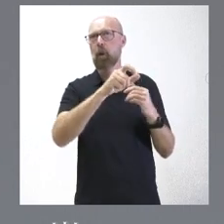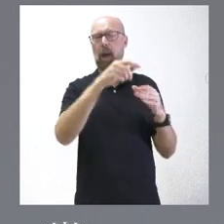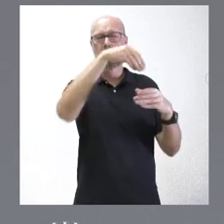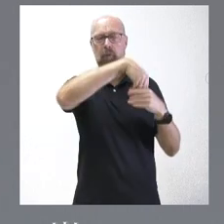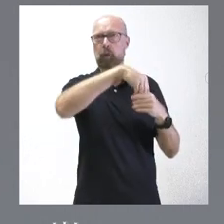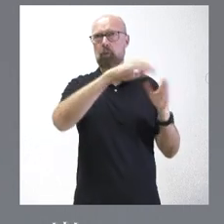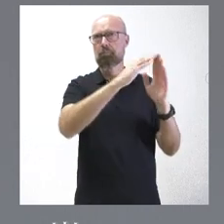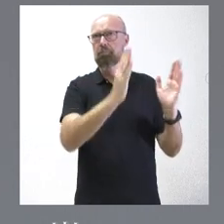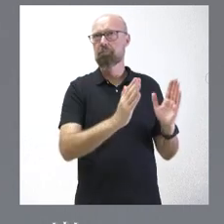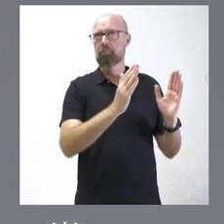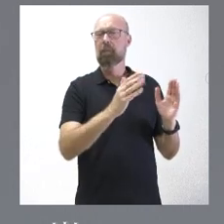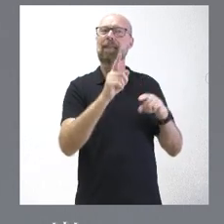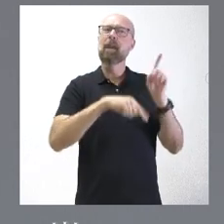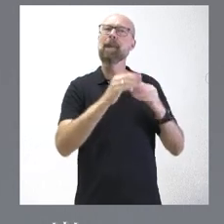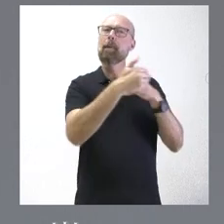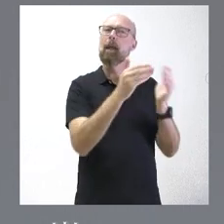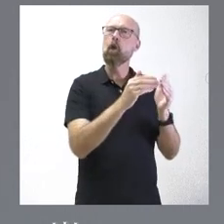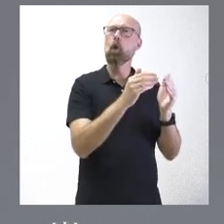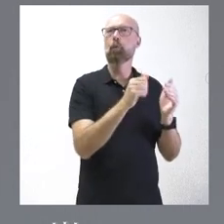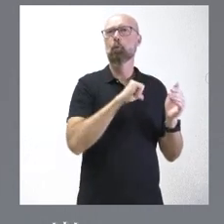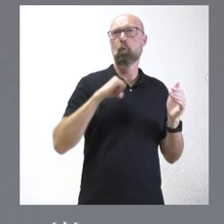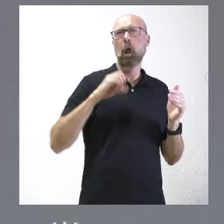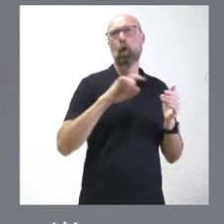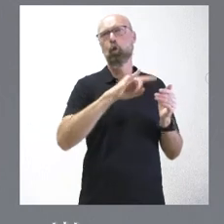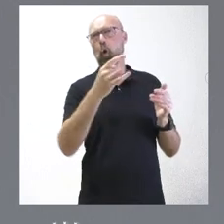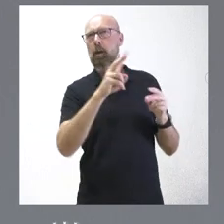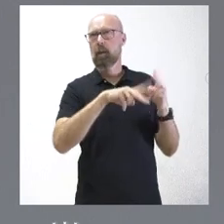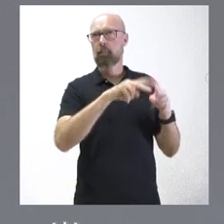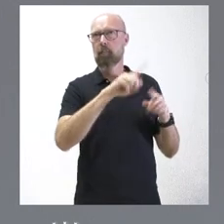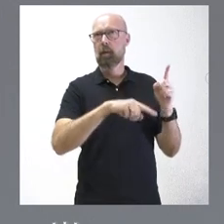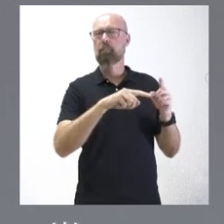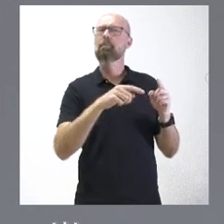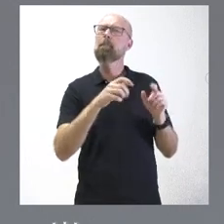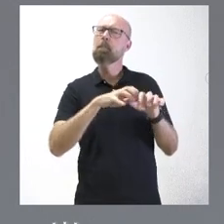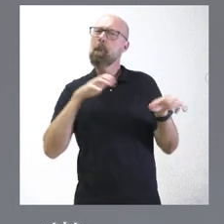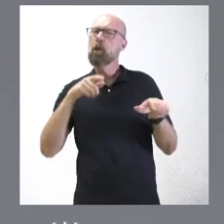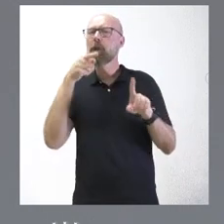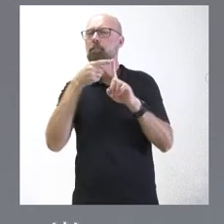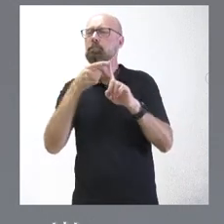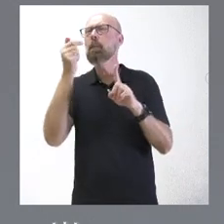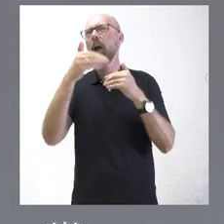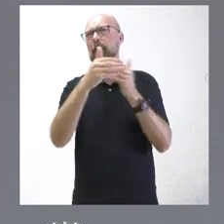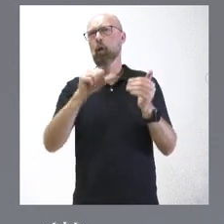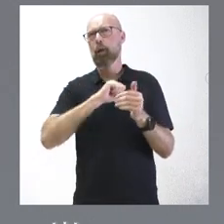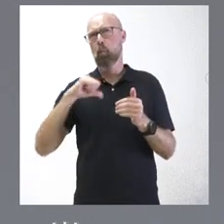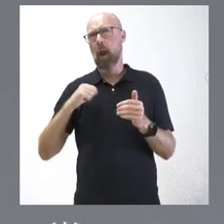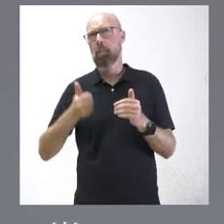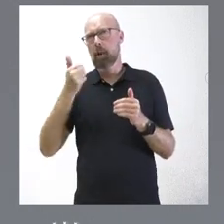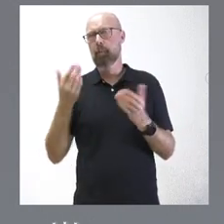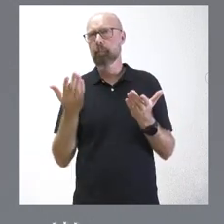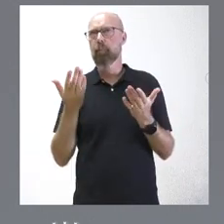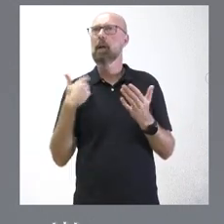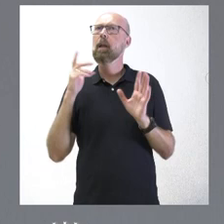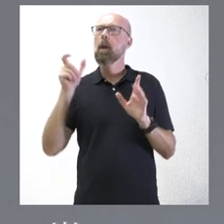sean individuales o dobles se tiende a que la mayoría de las habitaciones sean individuales con un personal de